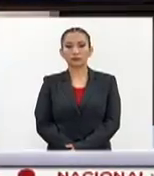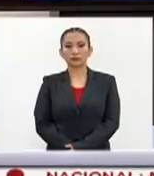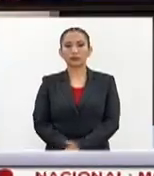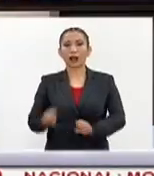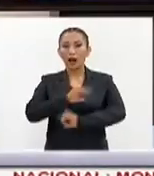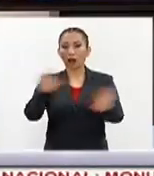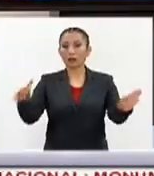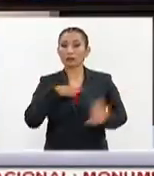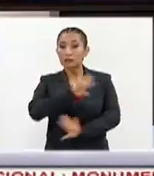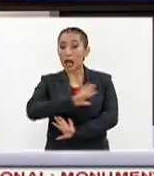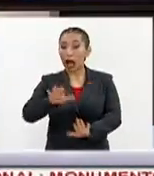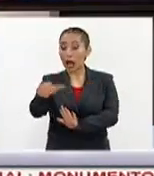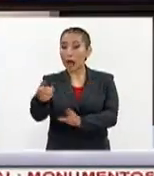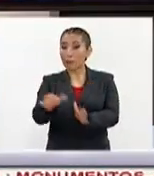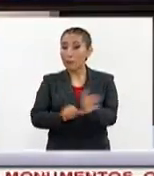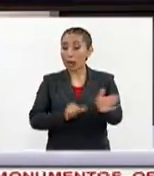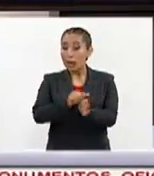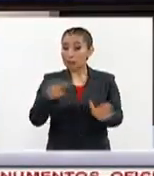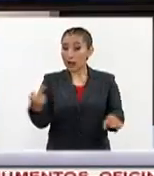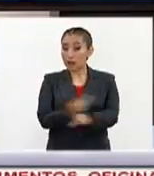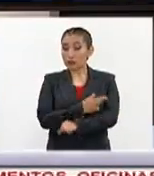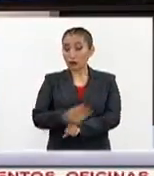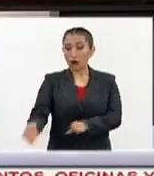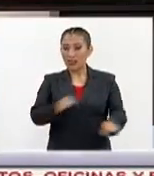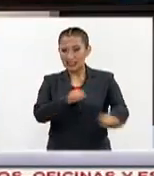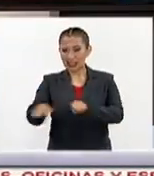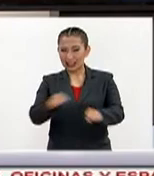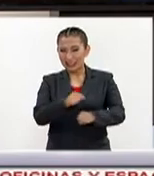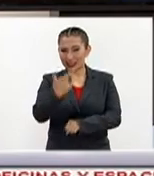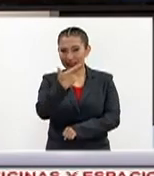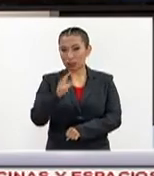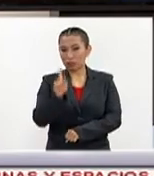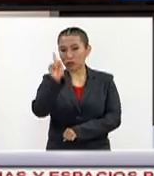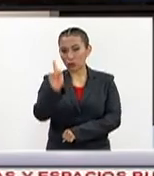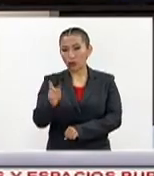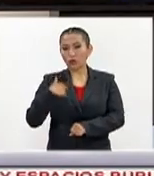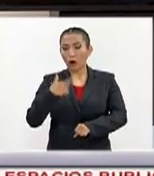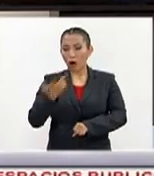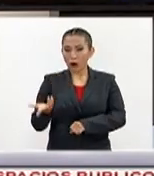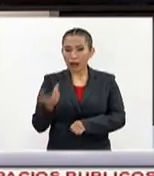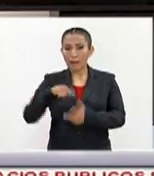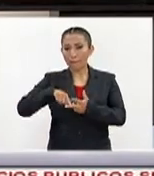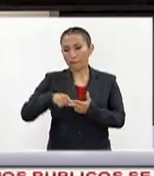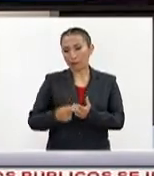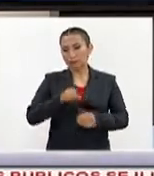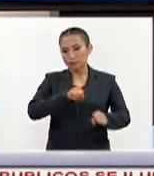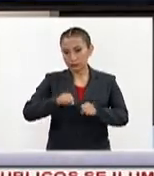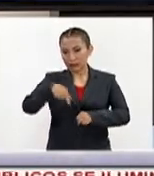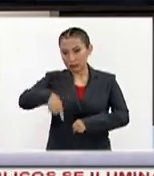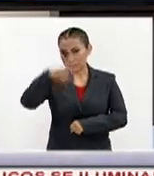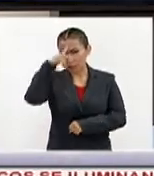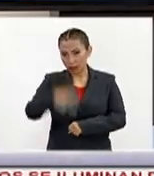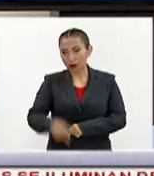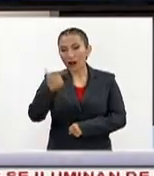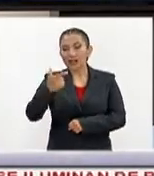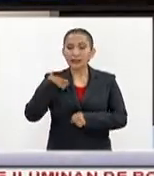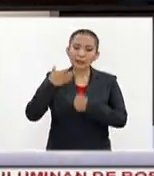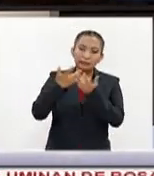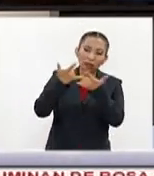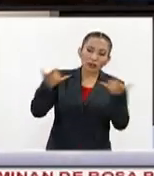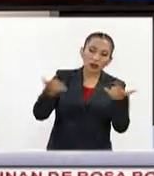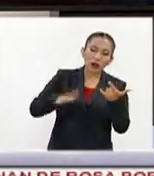Así es, se cumplió un mes del sismo de 7.1 grados de la escala de Richter que sacudió al centro de este país. Este es el